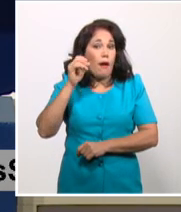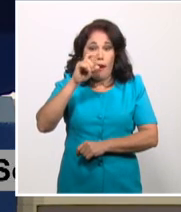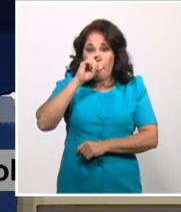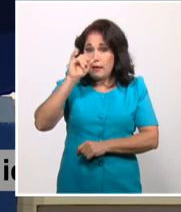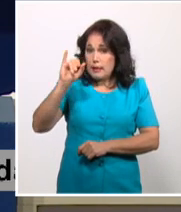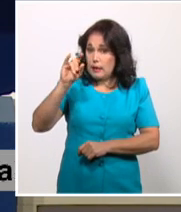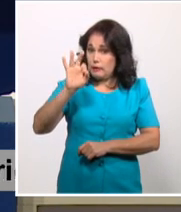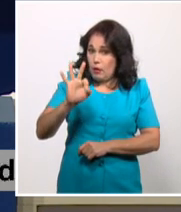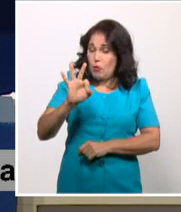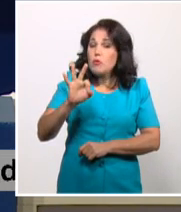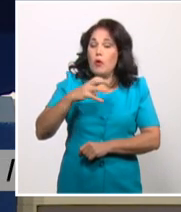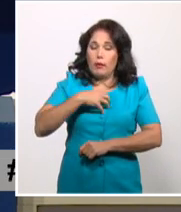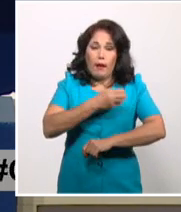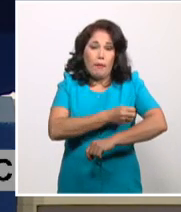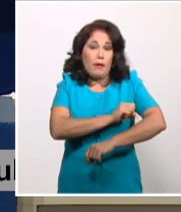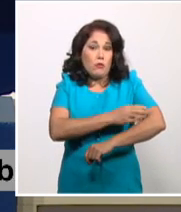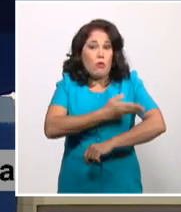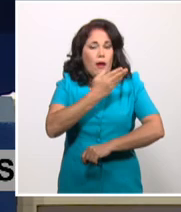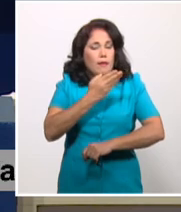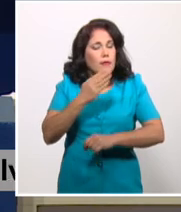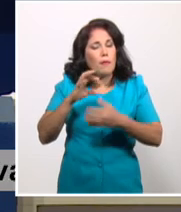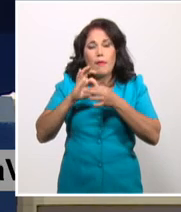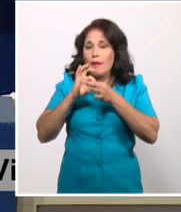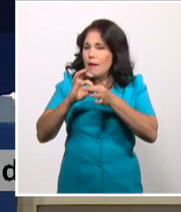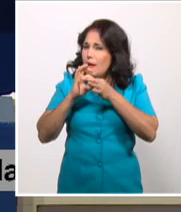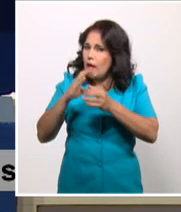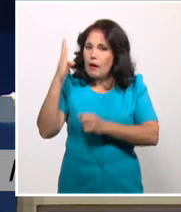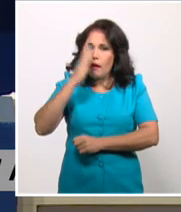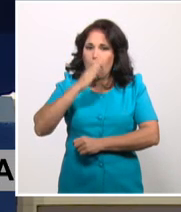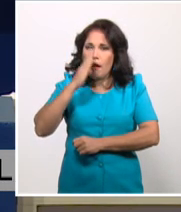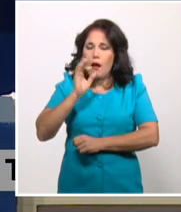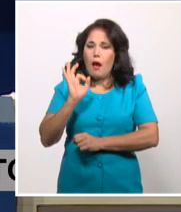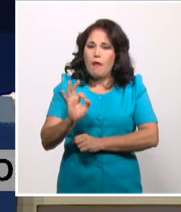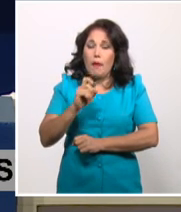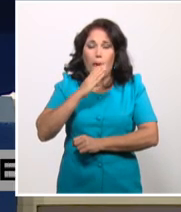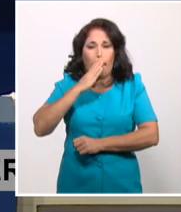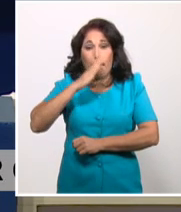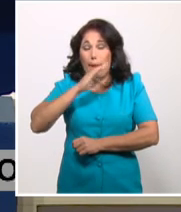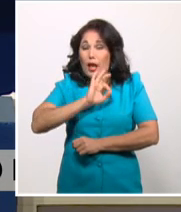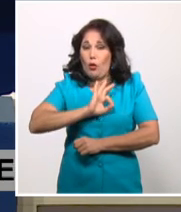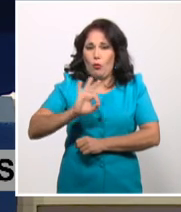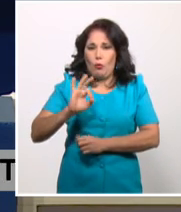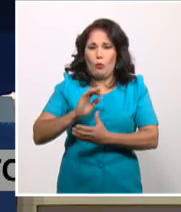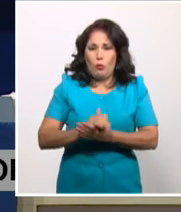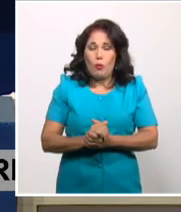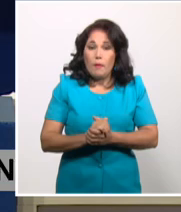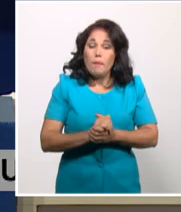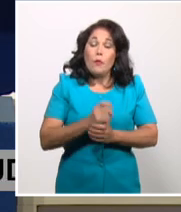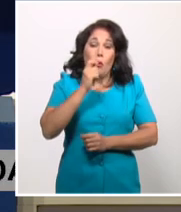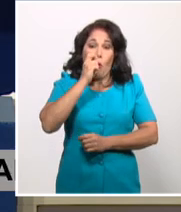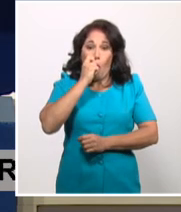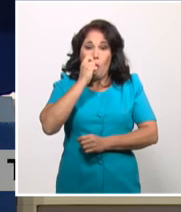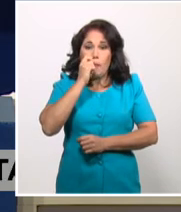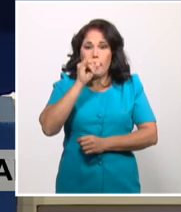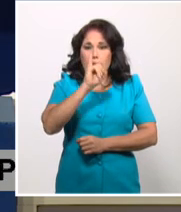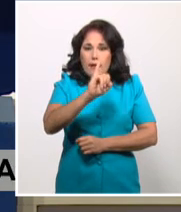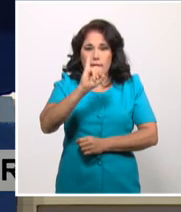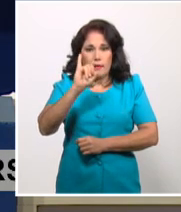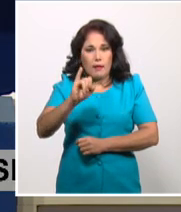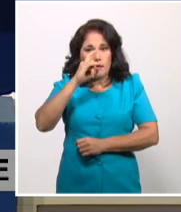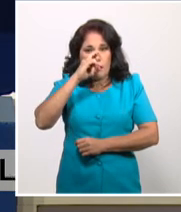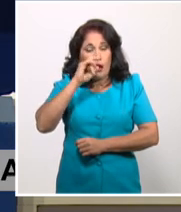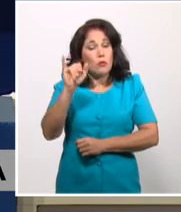padecía y que se encuentra crítica desde hace varios días. Un paciente de 66 años,